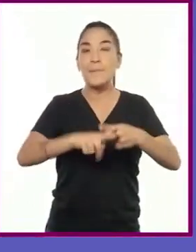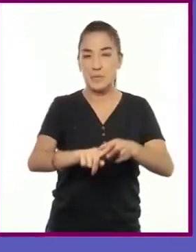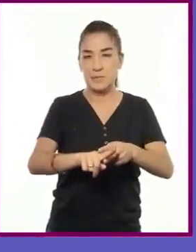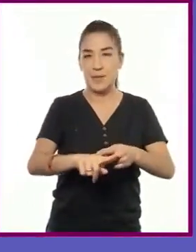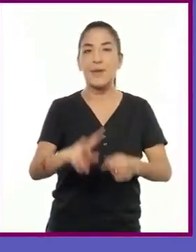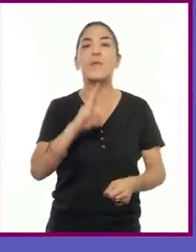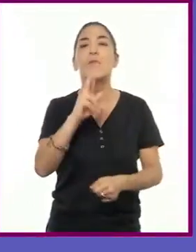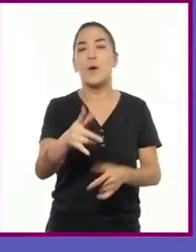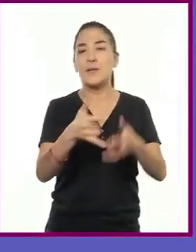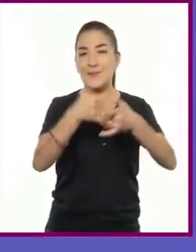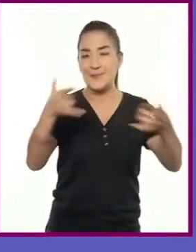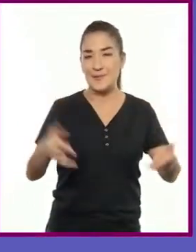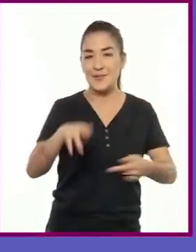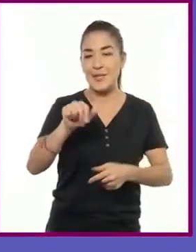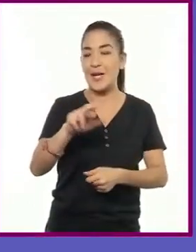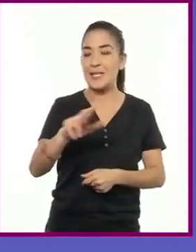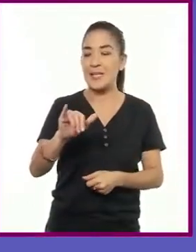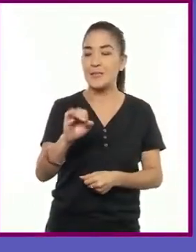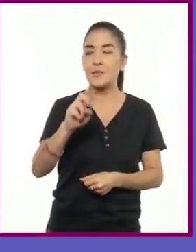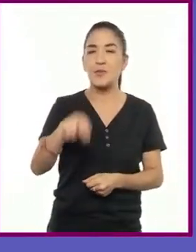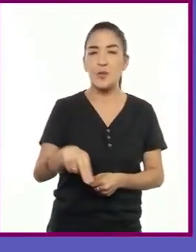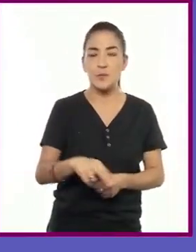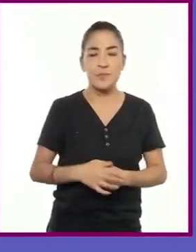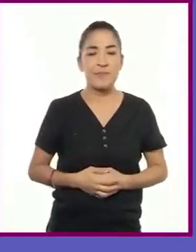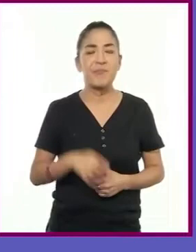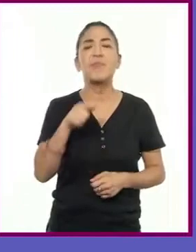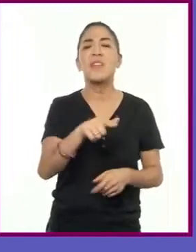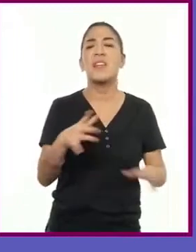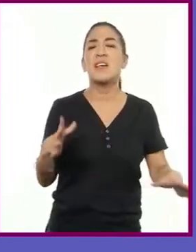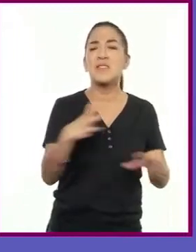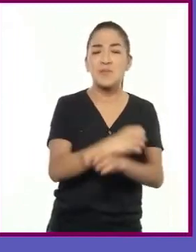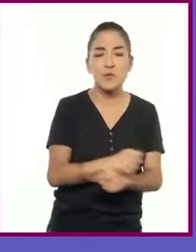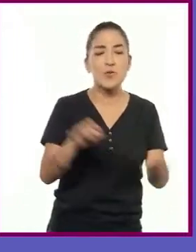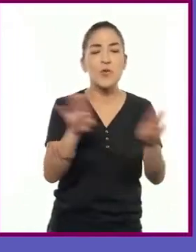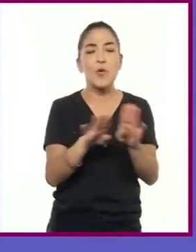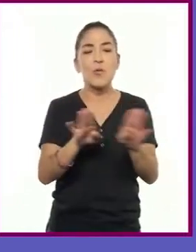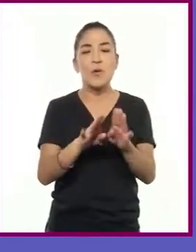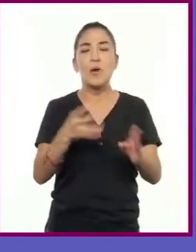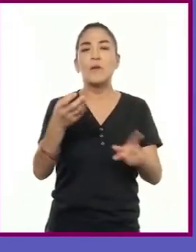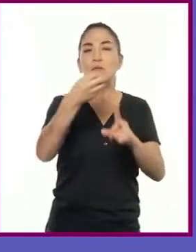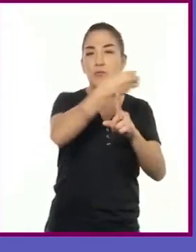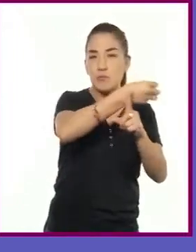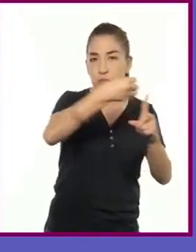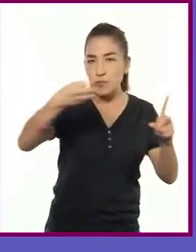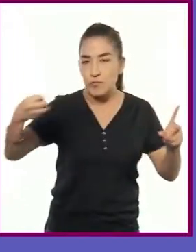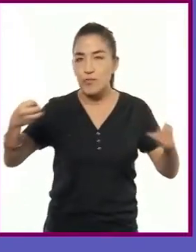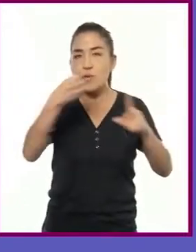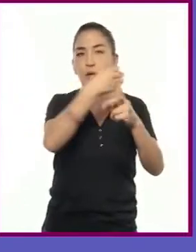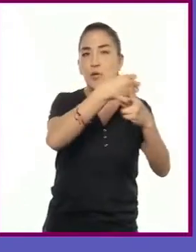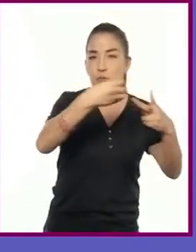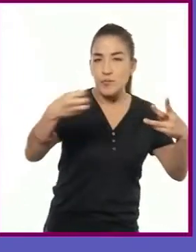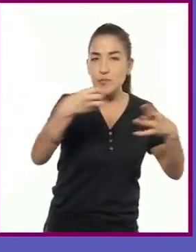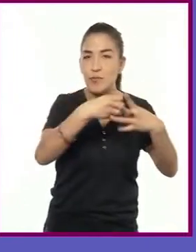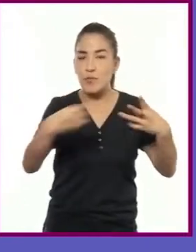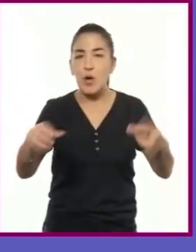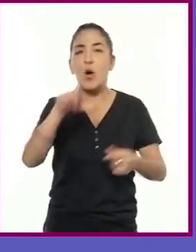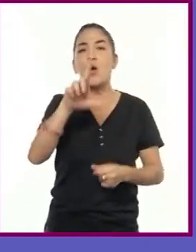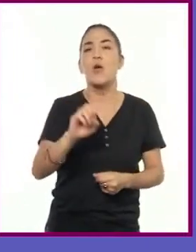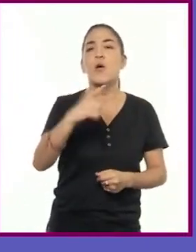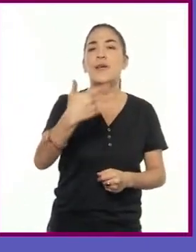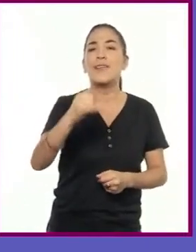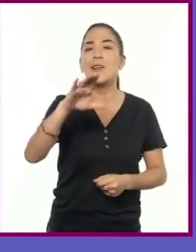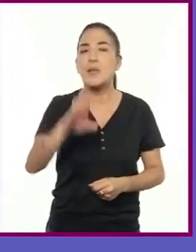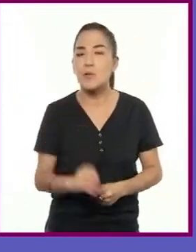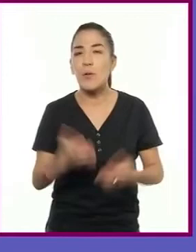narración. Narrar significa contar algo de un modo ordenado, lógico, secuencial, que tenga